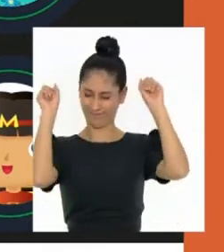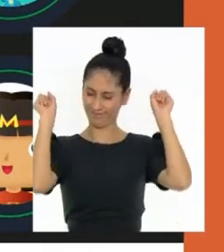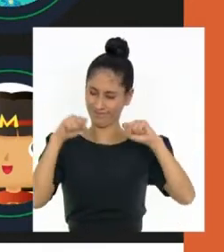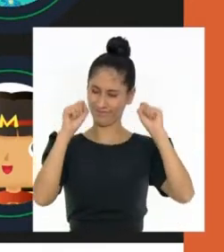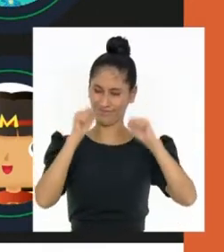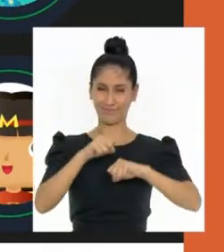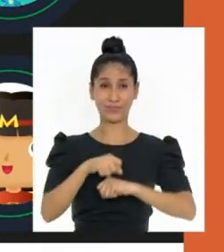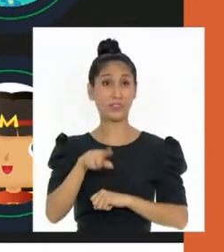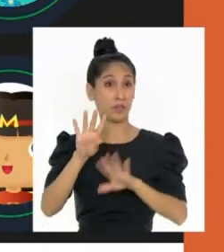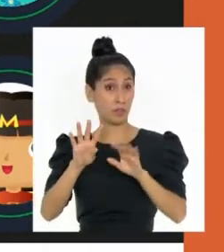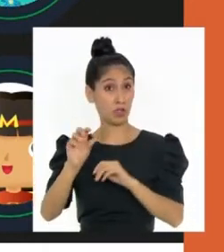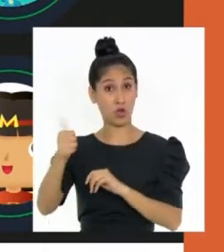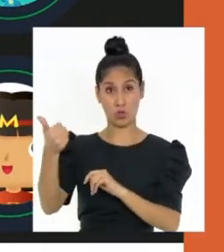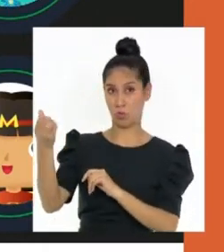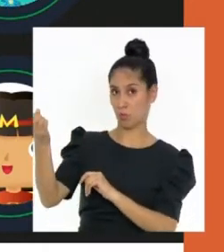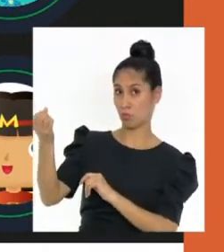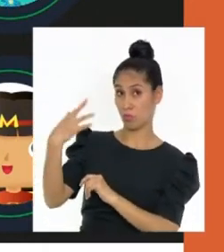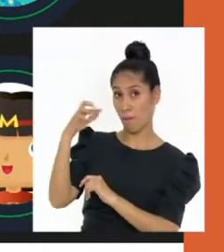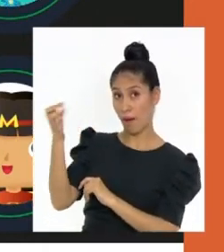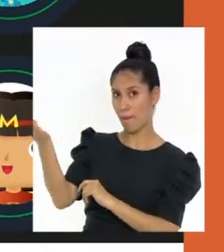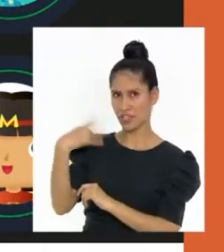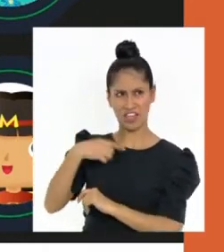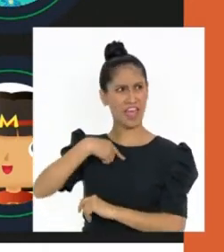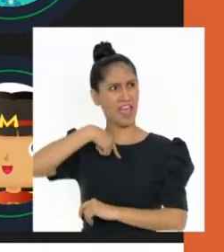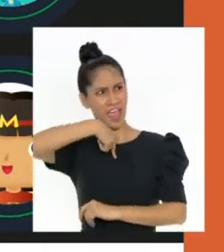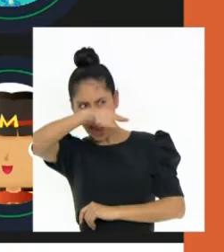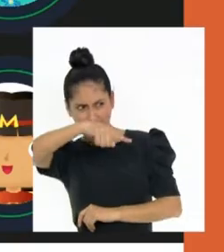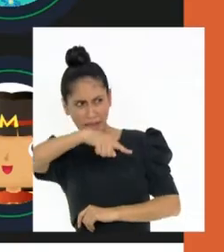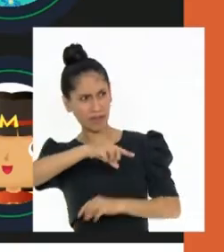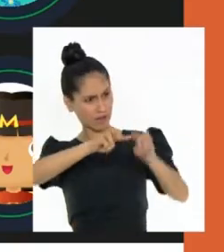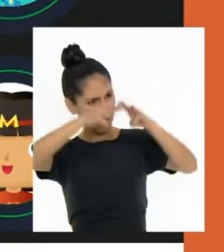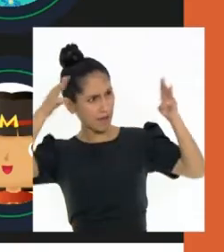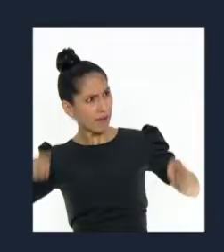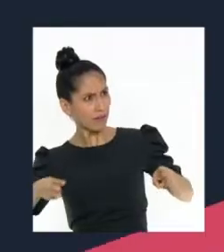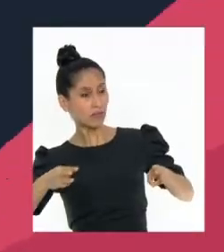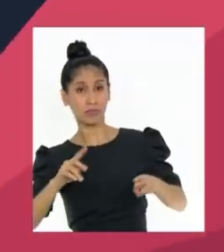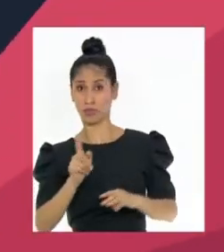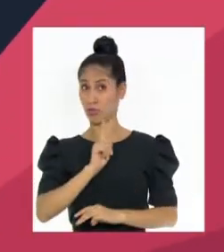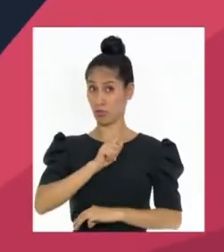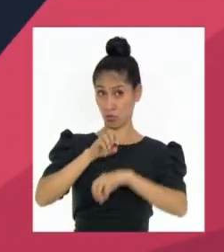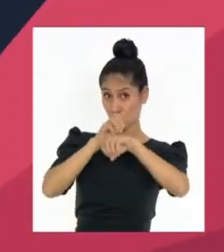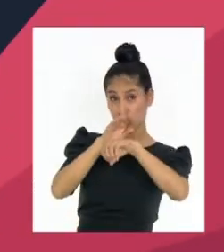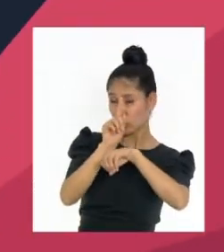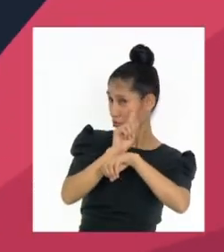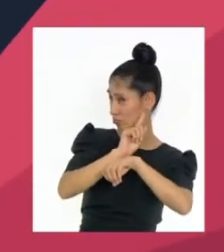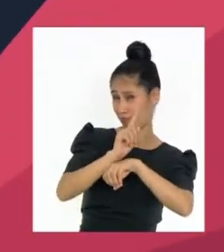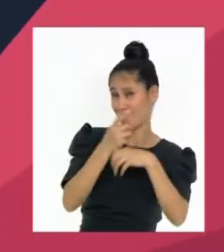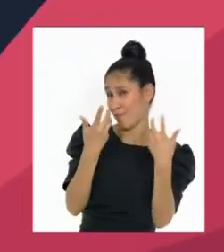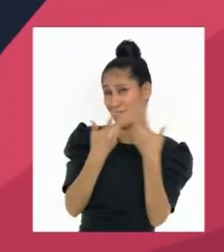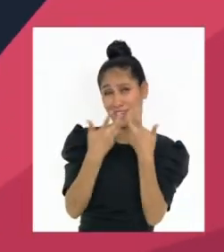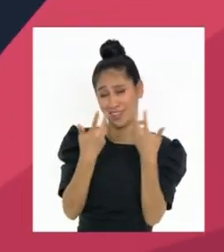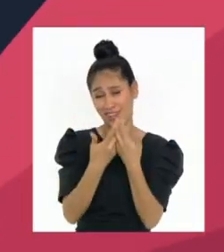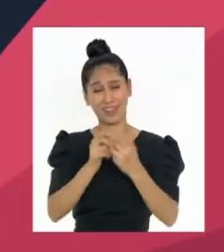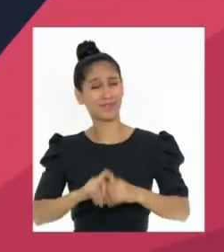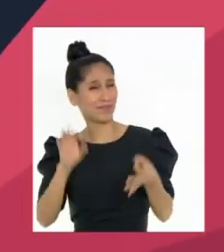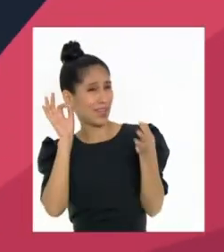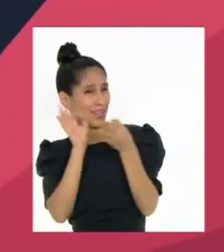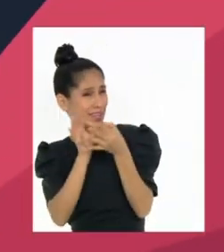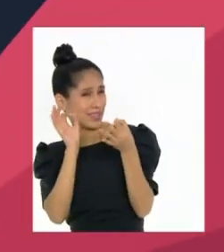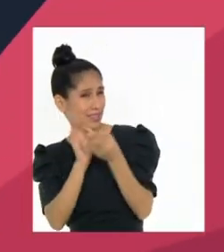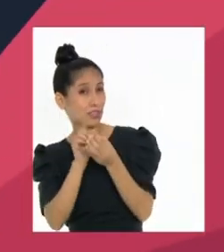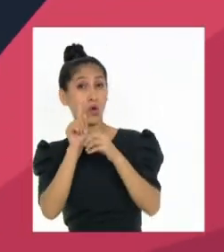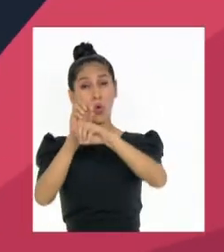Definitivamente, si me dicen ordena la mesa, eso no es una recomendación. Exacto. Una recomendación debe